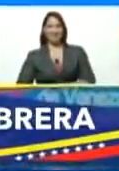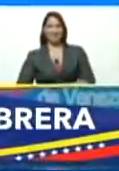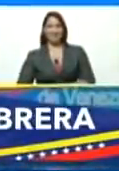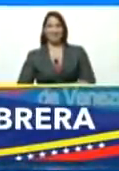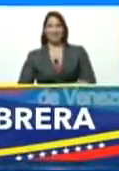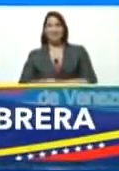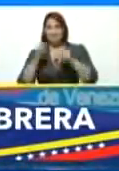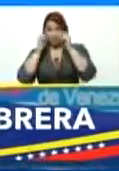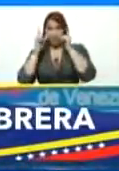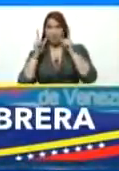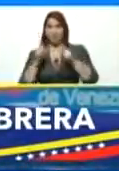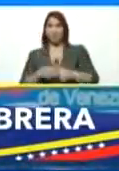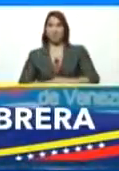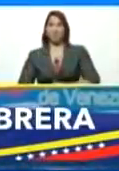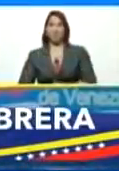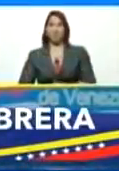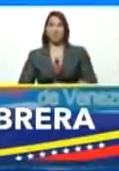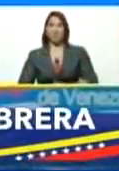impresiona